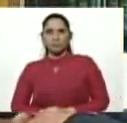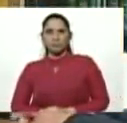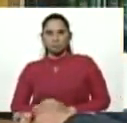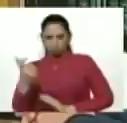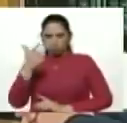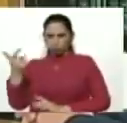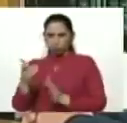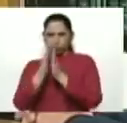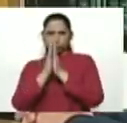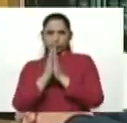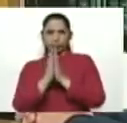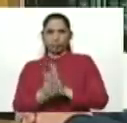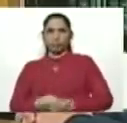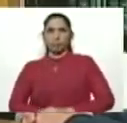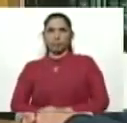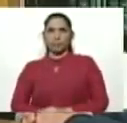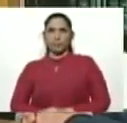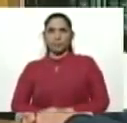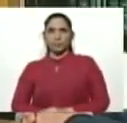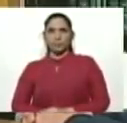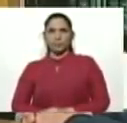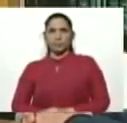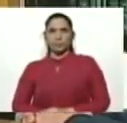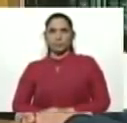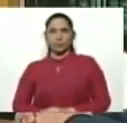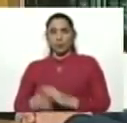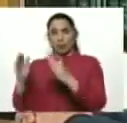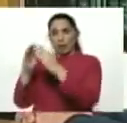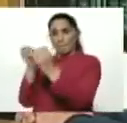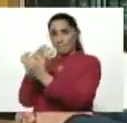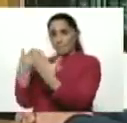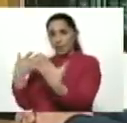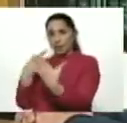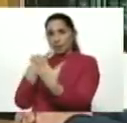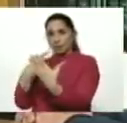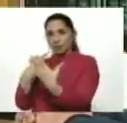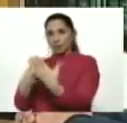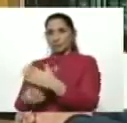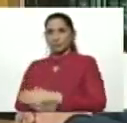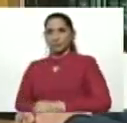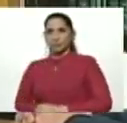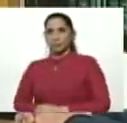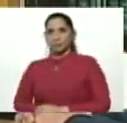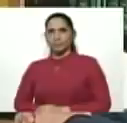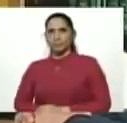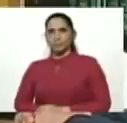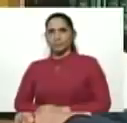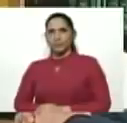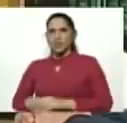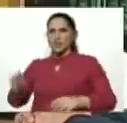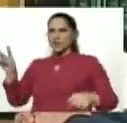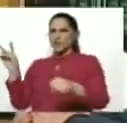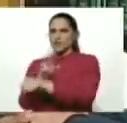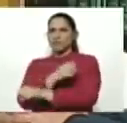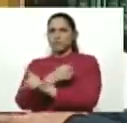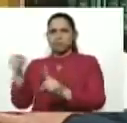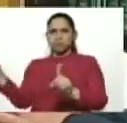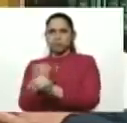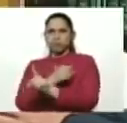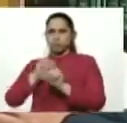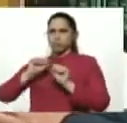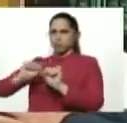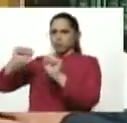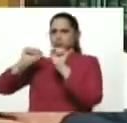búsquenlo por favor, la Casa Blanca afirma que la violencia de las protestas